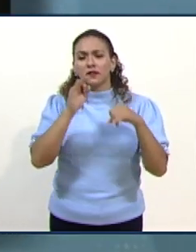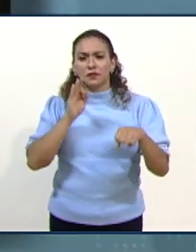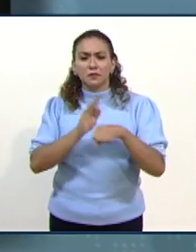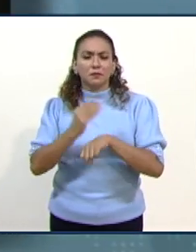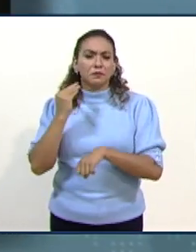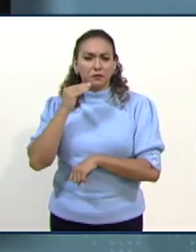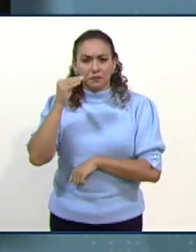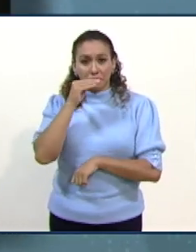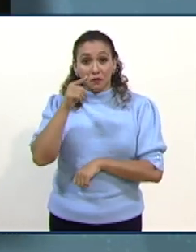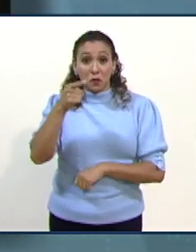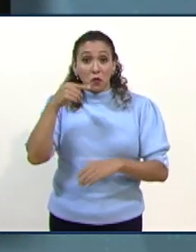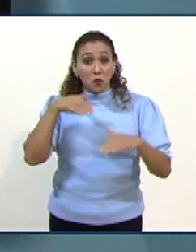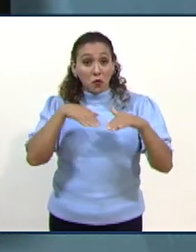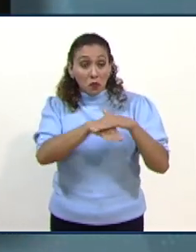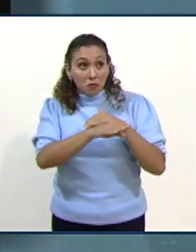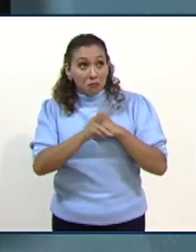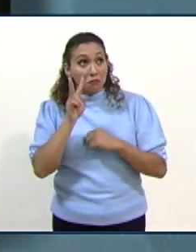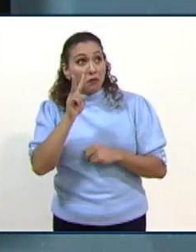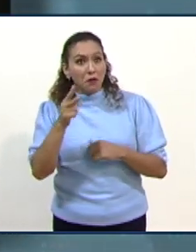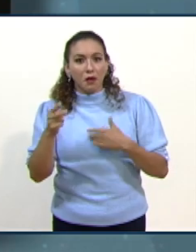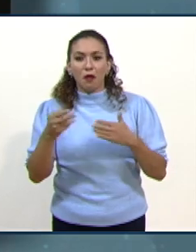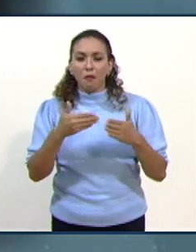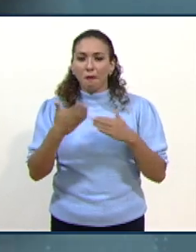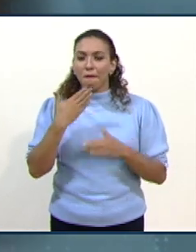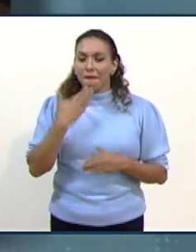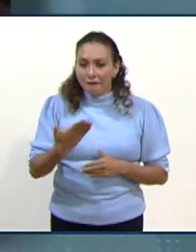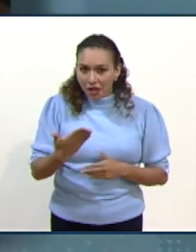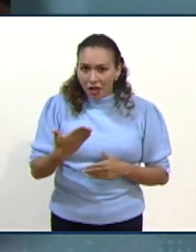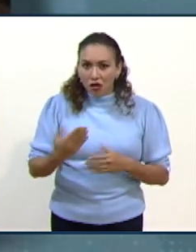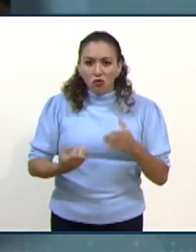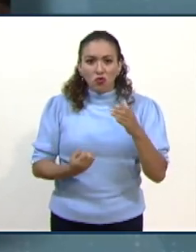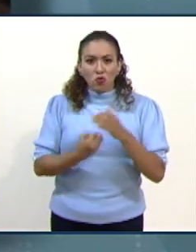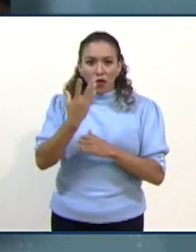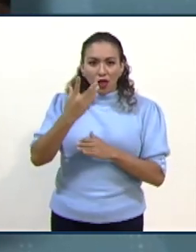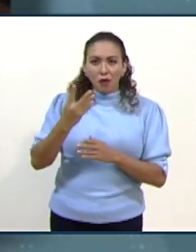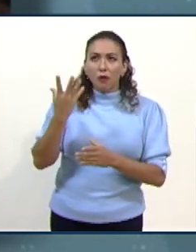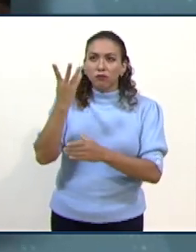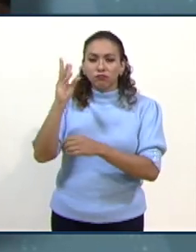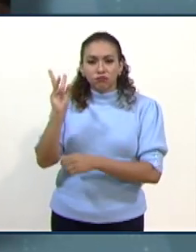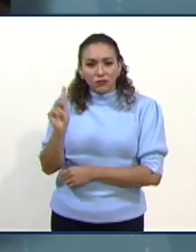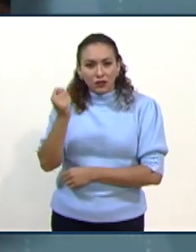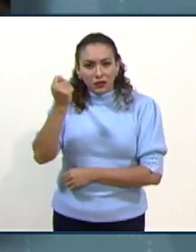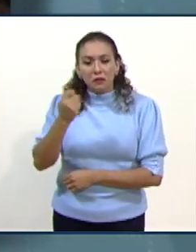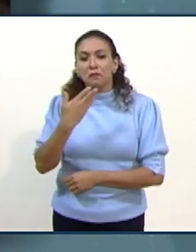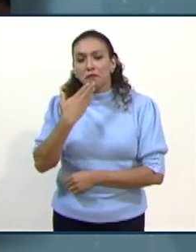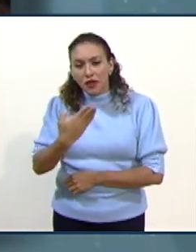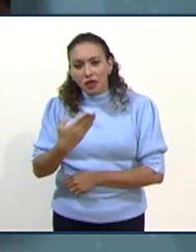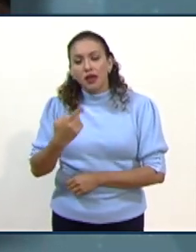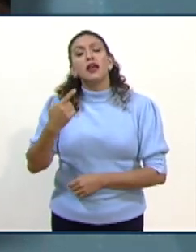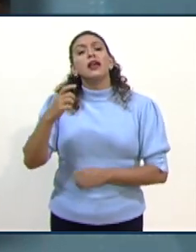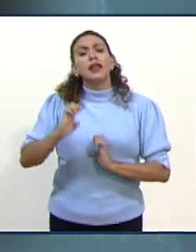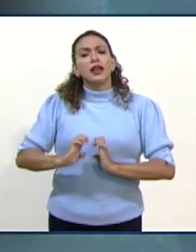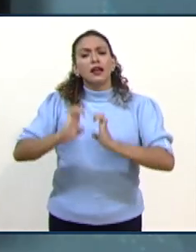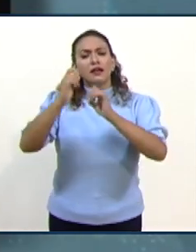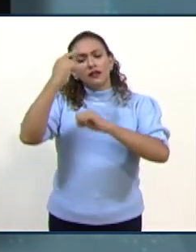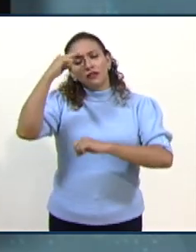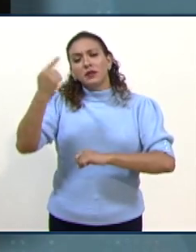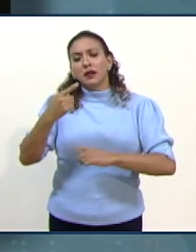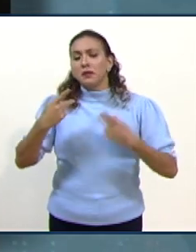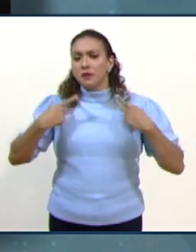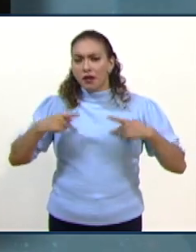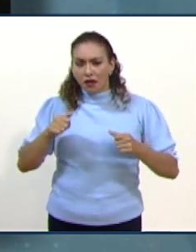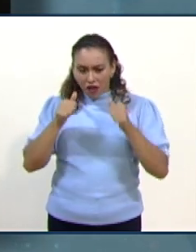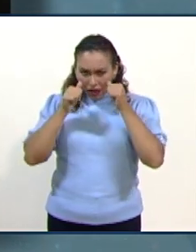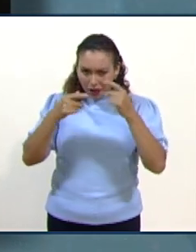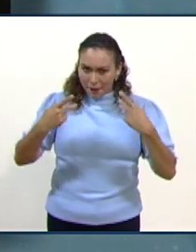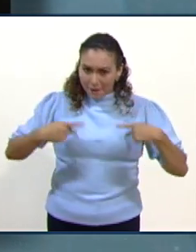moderno y accesible dedicado a brindar un servicio más eficiente y cercano para garantizar la defensa legal gratuita y de calidad